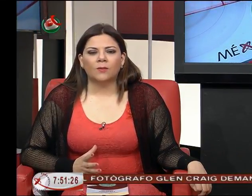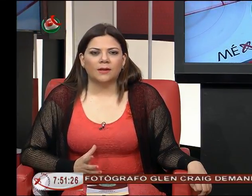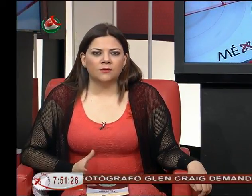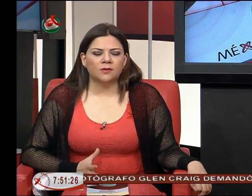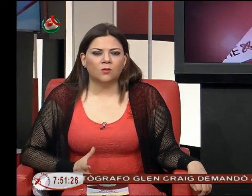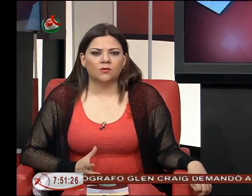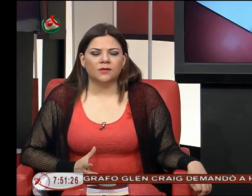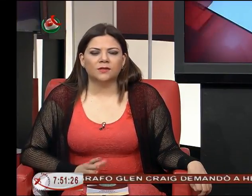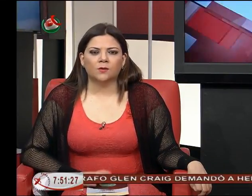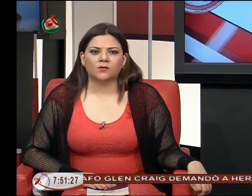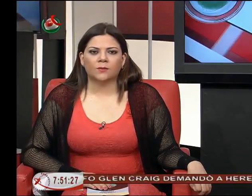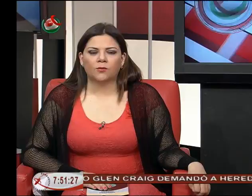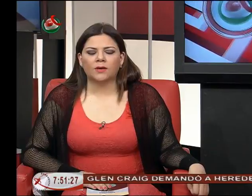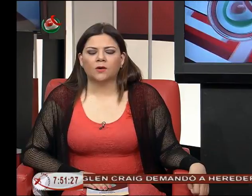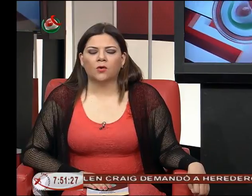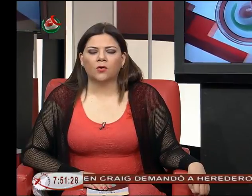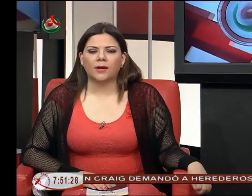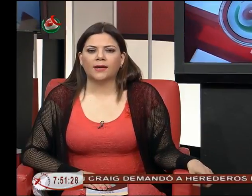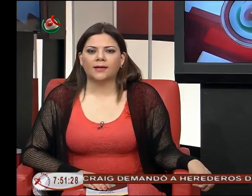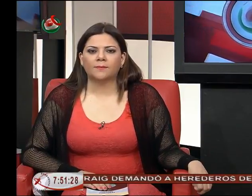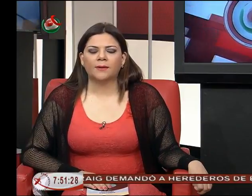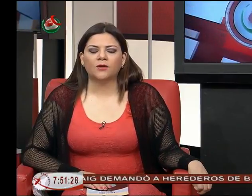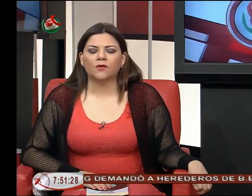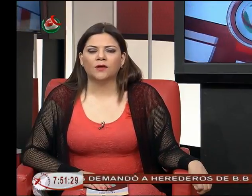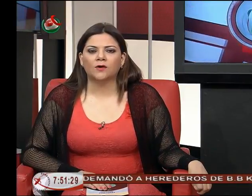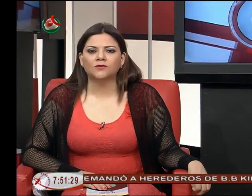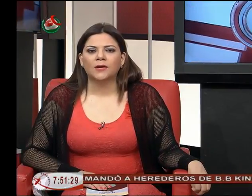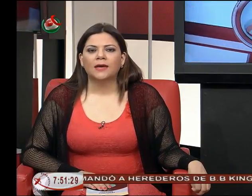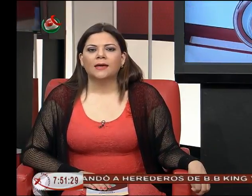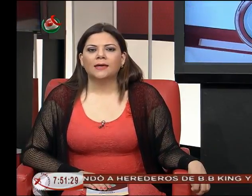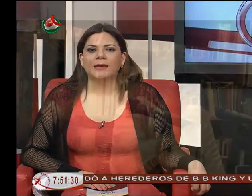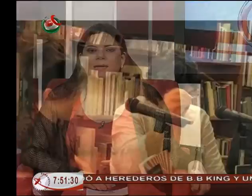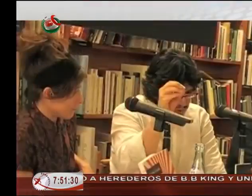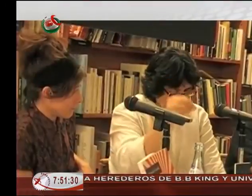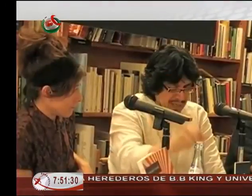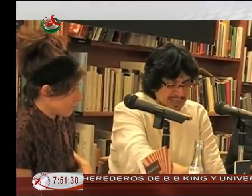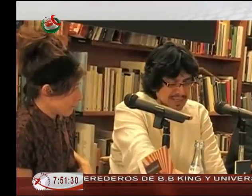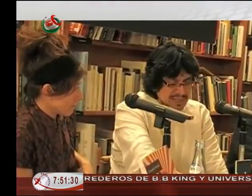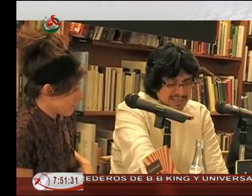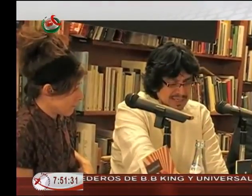una recopilación de algunos artículos que publicó en periódicos